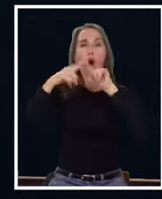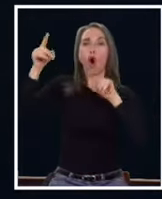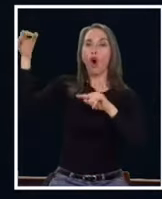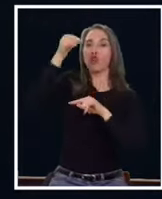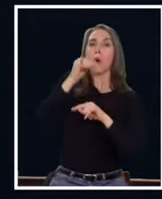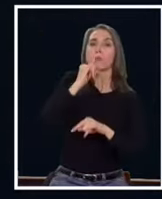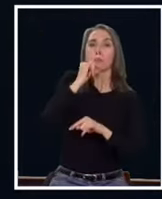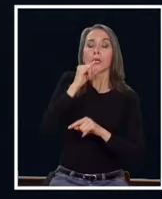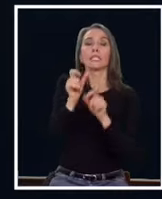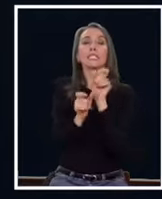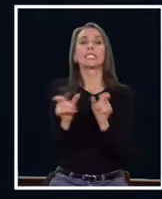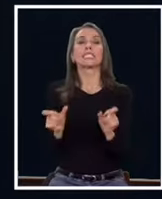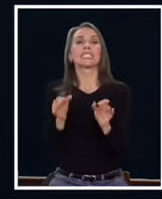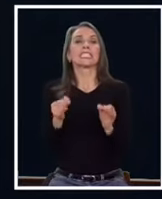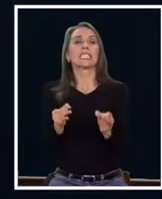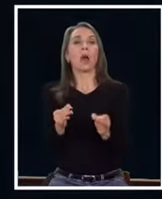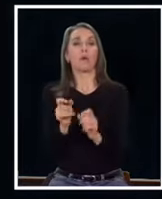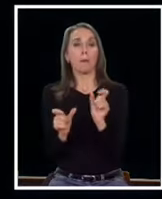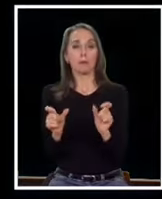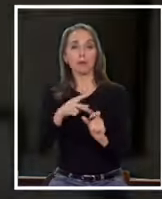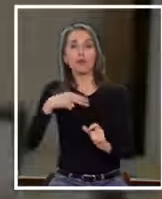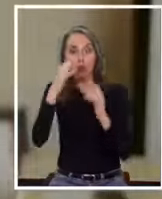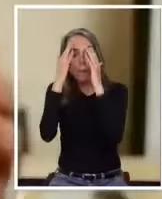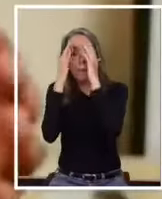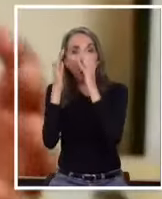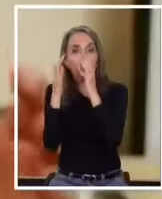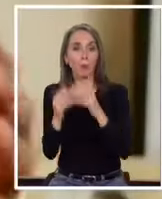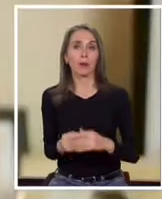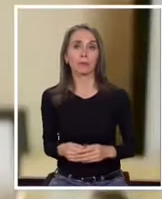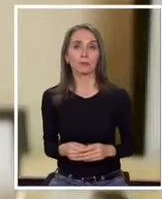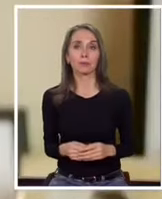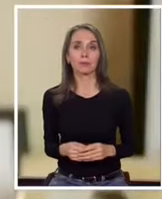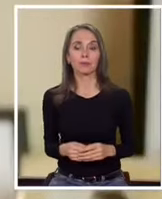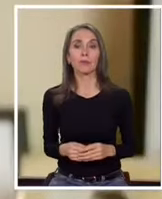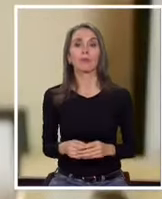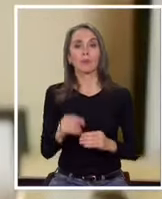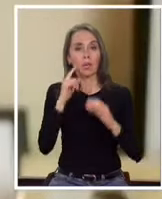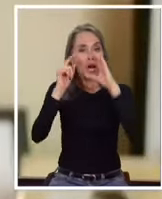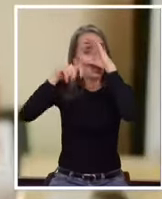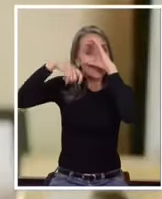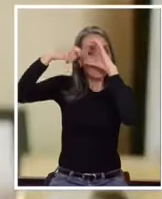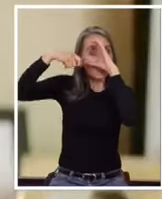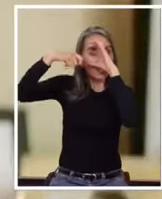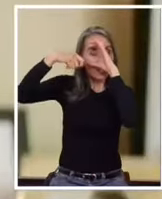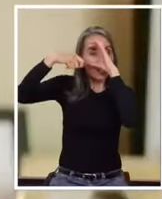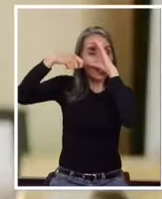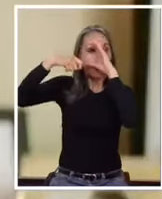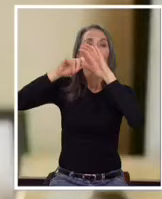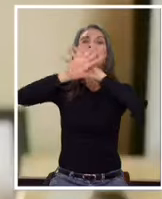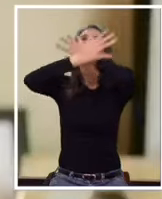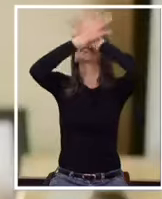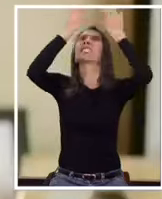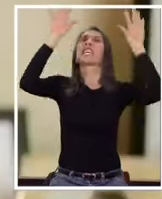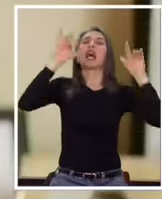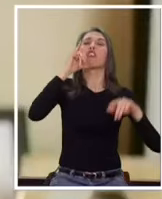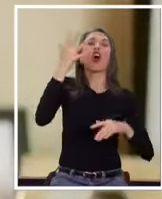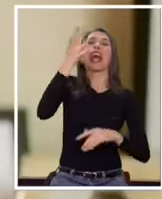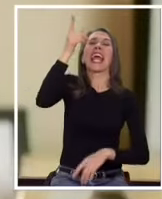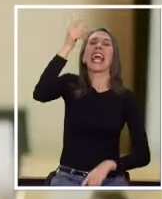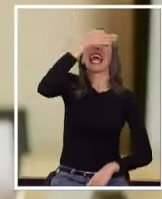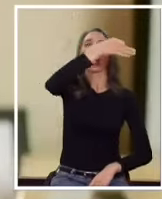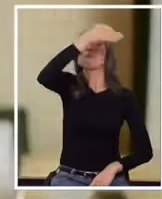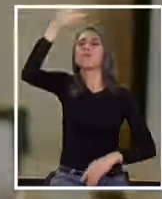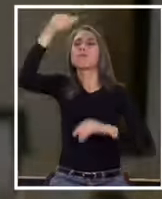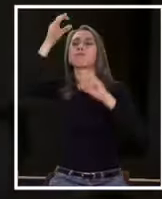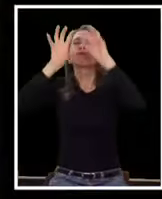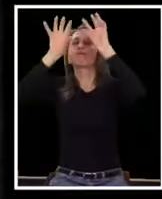seguridad de nuestra gente es una de nuestras preocupaciones. Hay imágenes y registros de objetos en el cielo que no sabemos exactamente